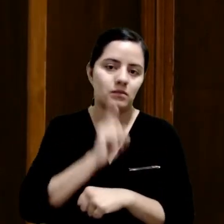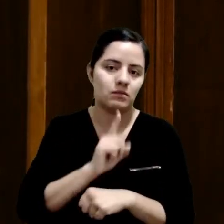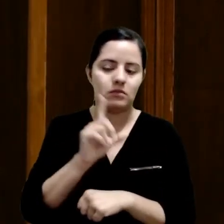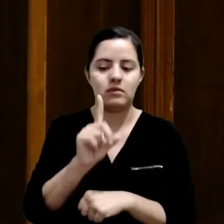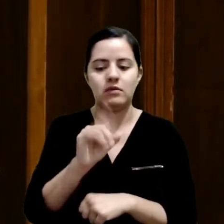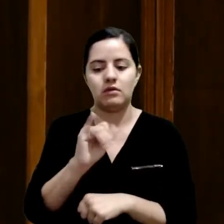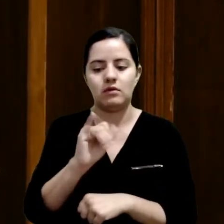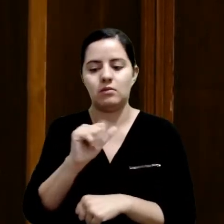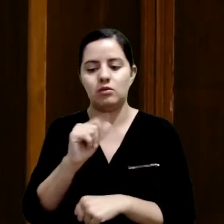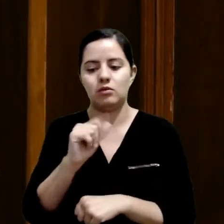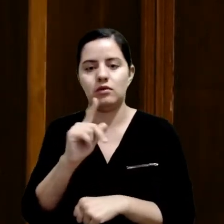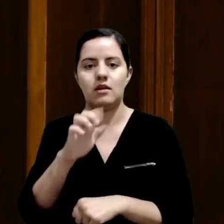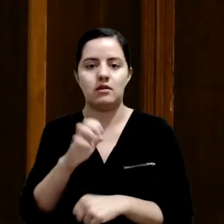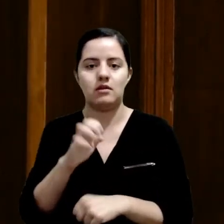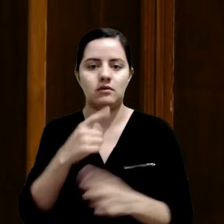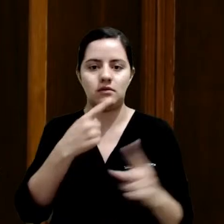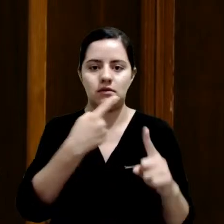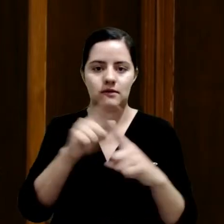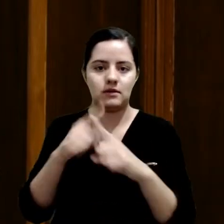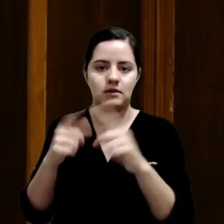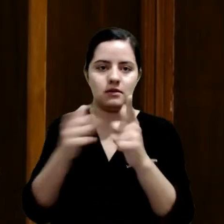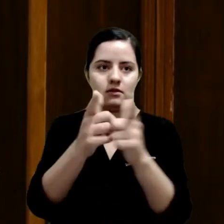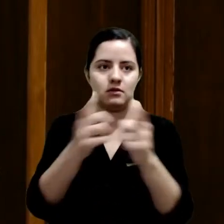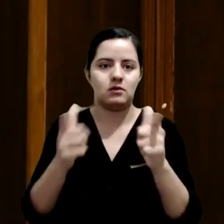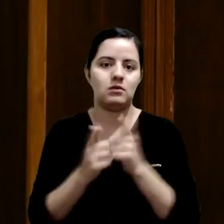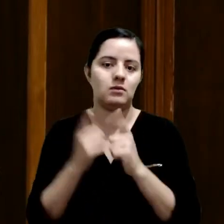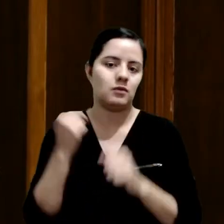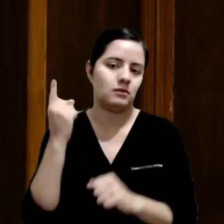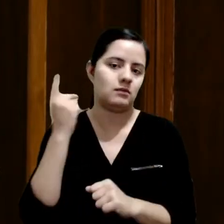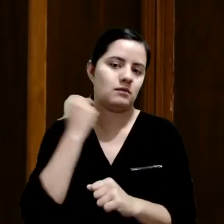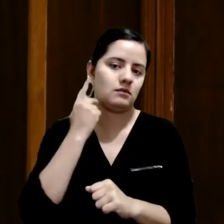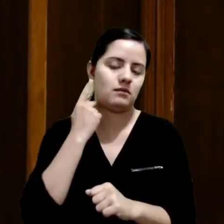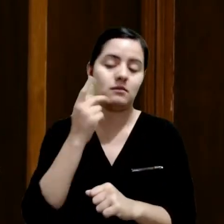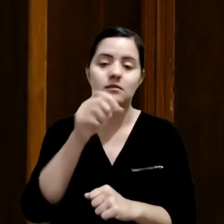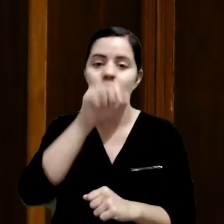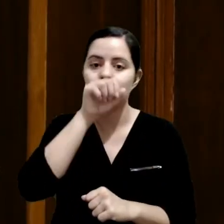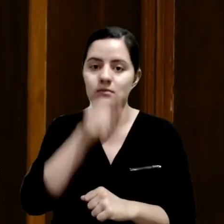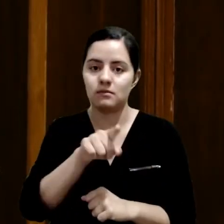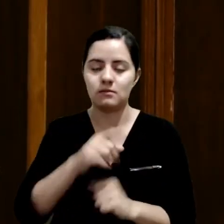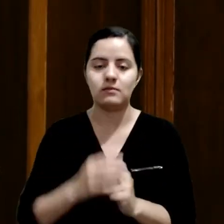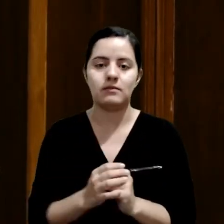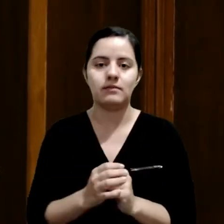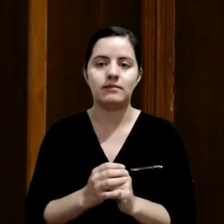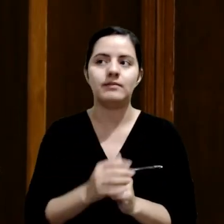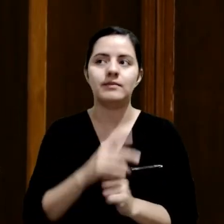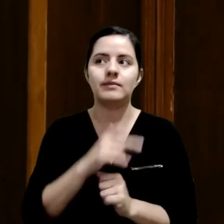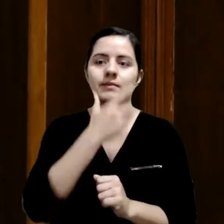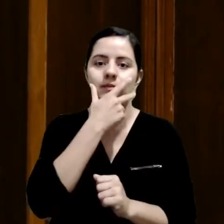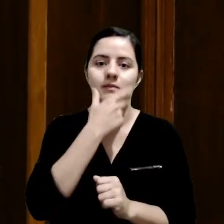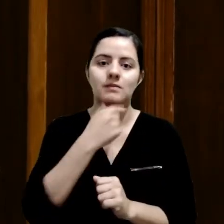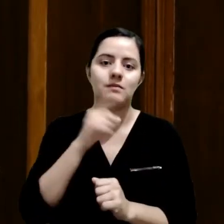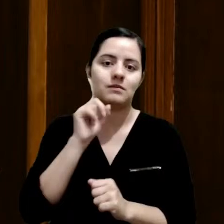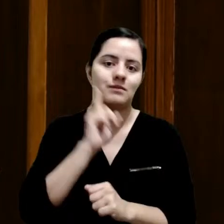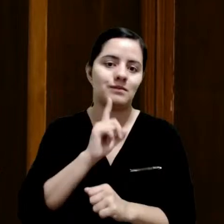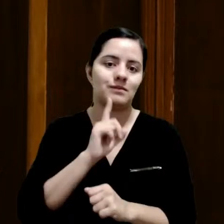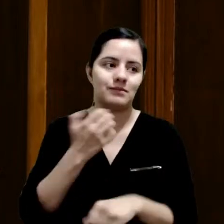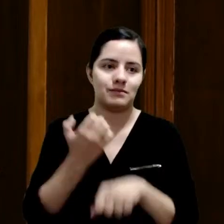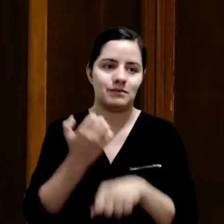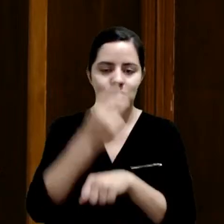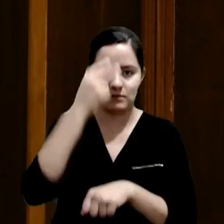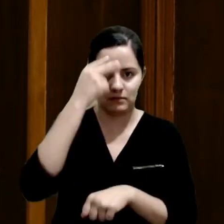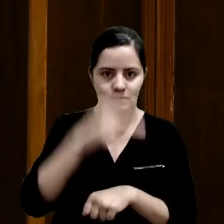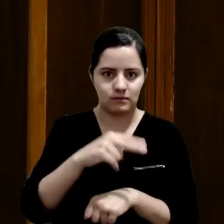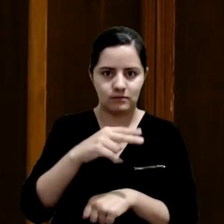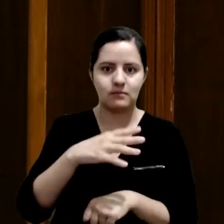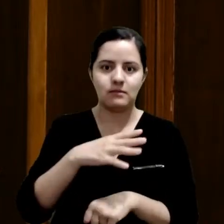diputados de los distintos grupos parlamentarios, así como a las y los mexiquenses que nos siguen a